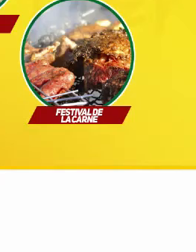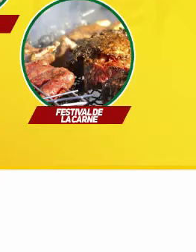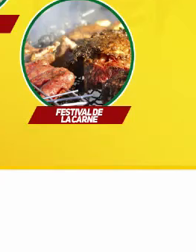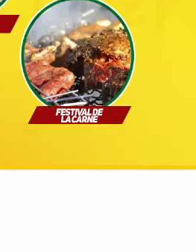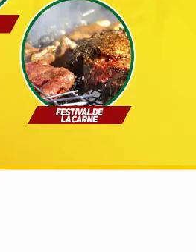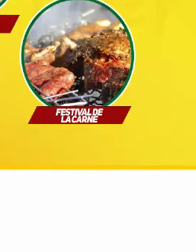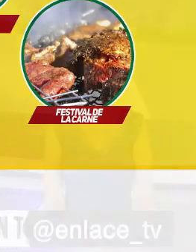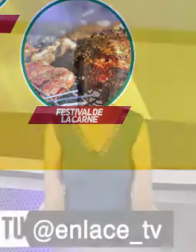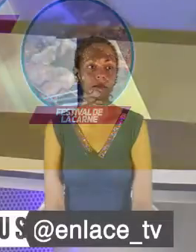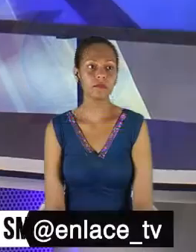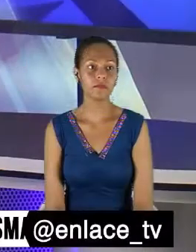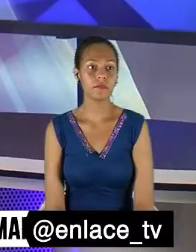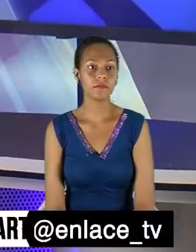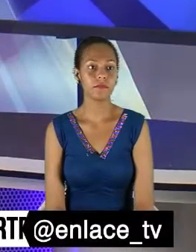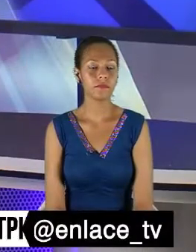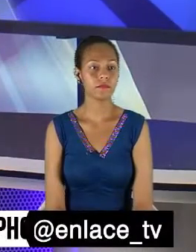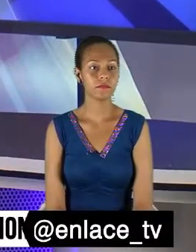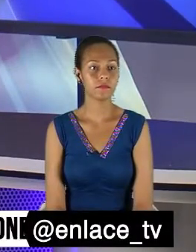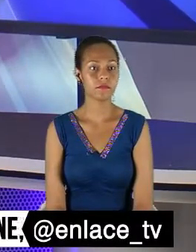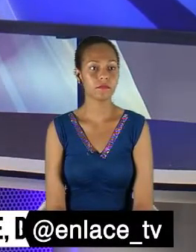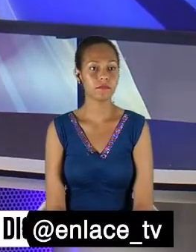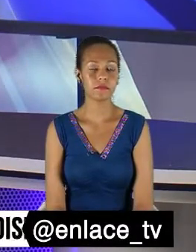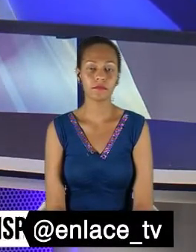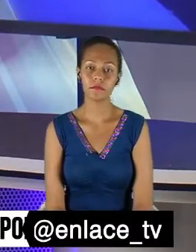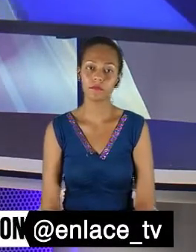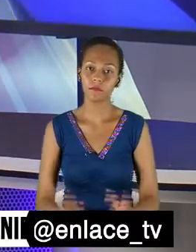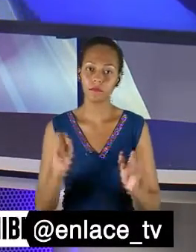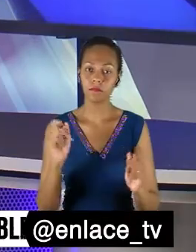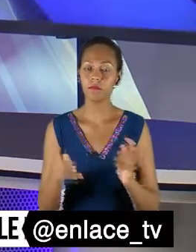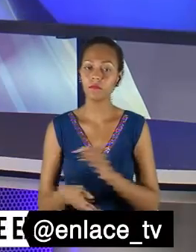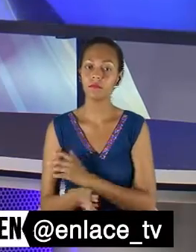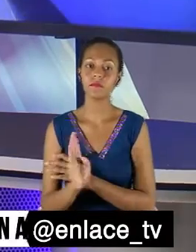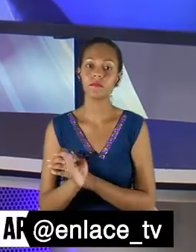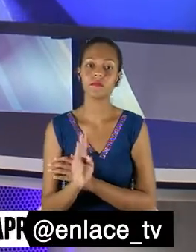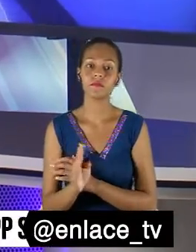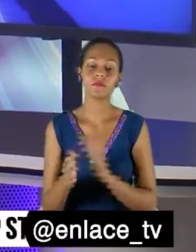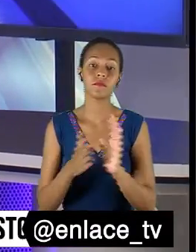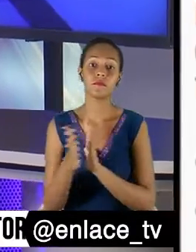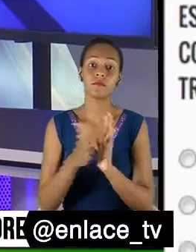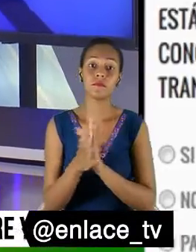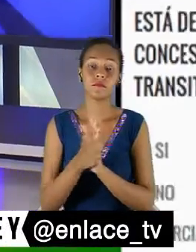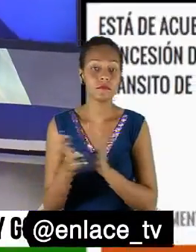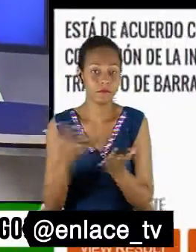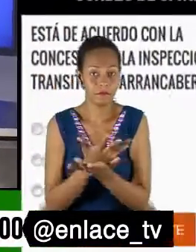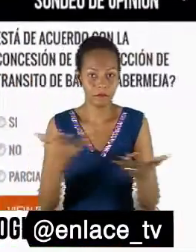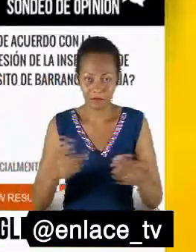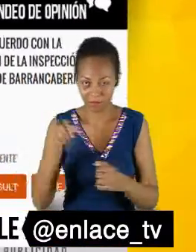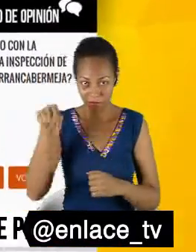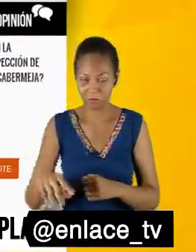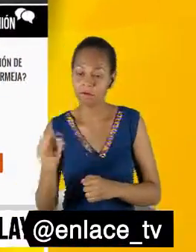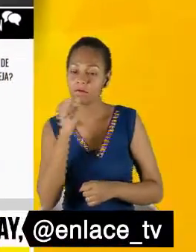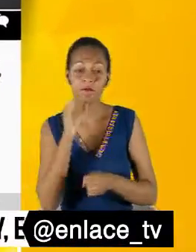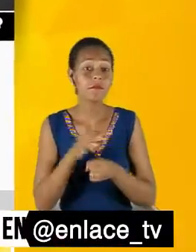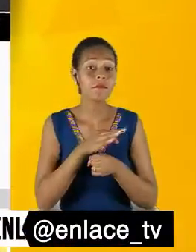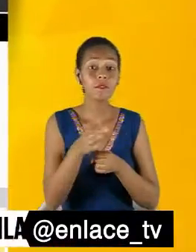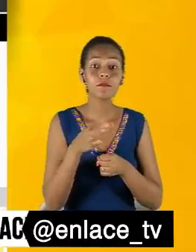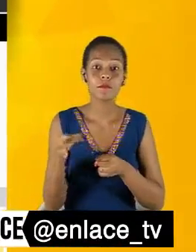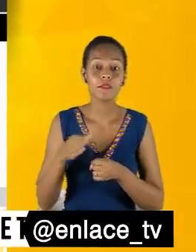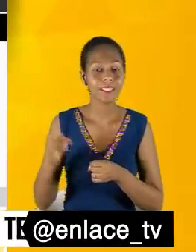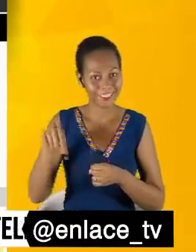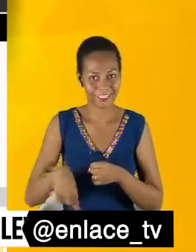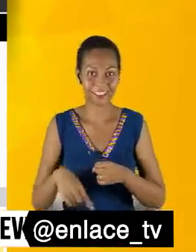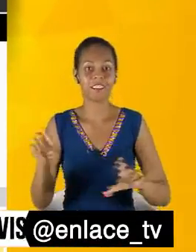Eventos. Y seguimos llevando a nuestra comunidad el acontecer de nuestra ciudad y región. Estas y otras informaciones de Enlace Noticias